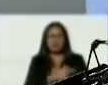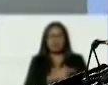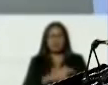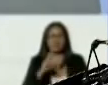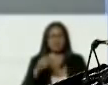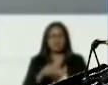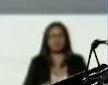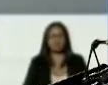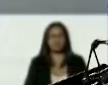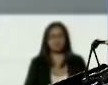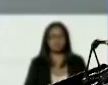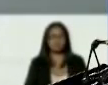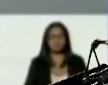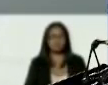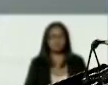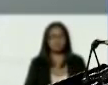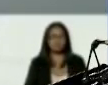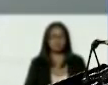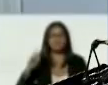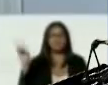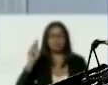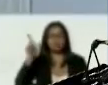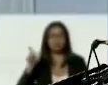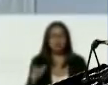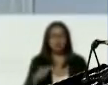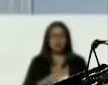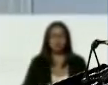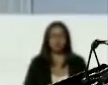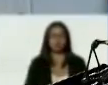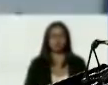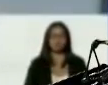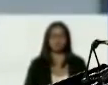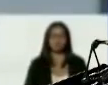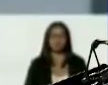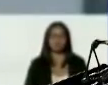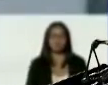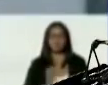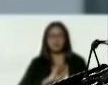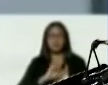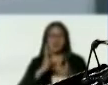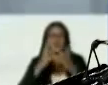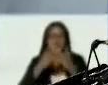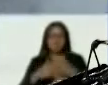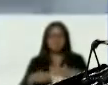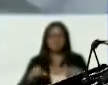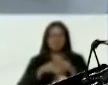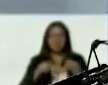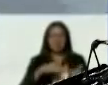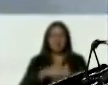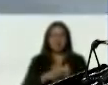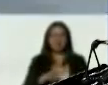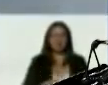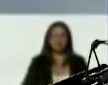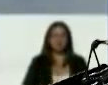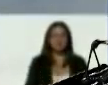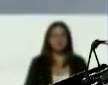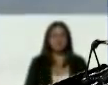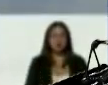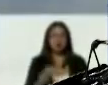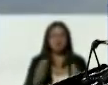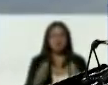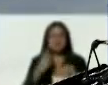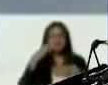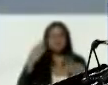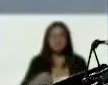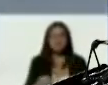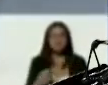trabajador, pero estamos en medio de este rollo llamado COVID, variante y todas estas cosas. ¿Cómo avisora